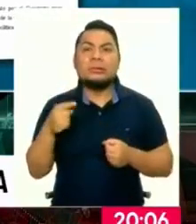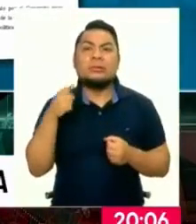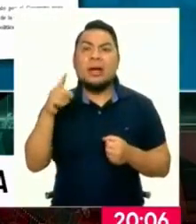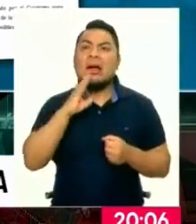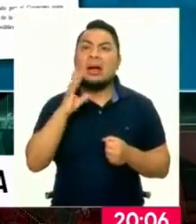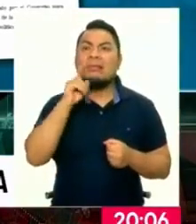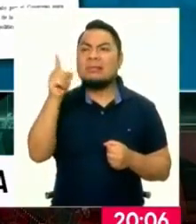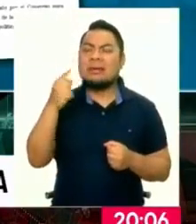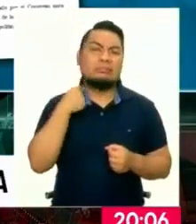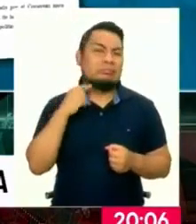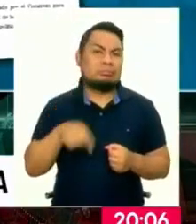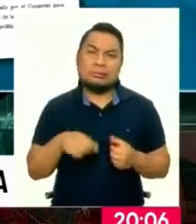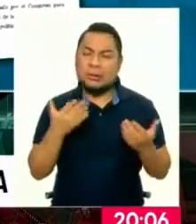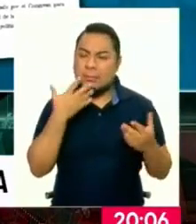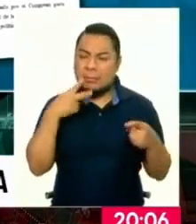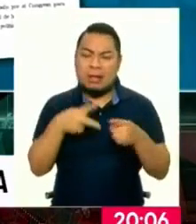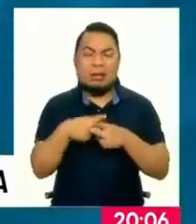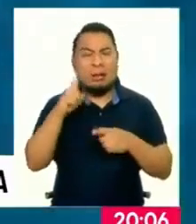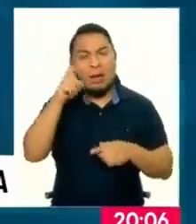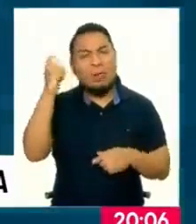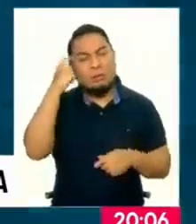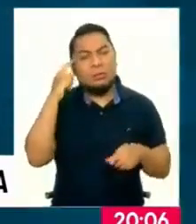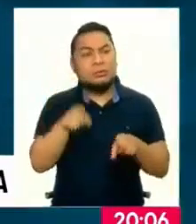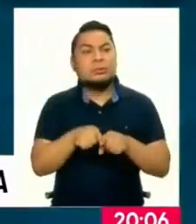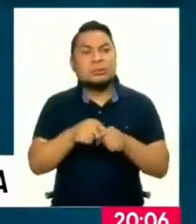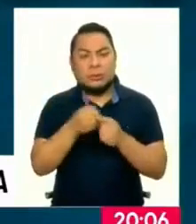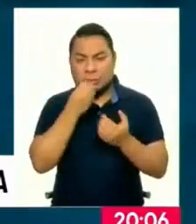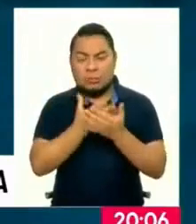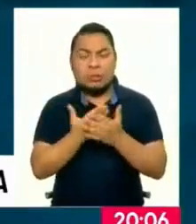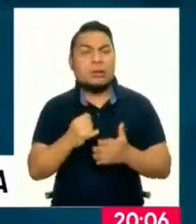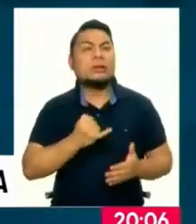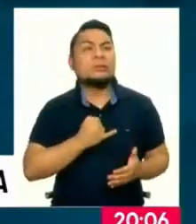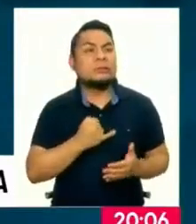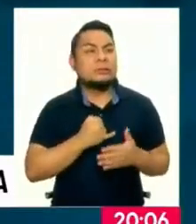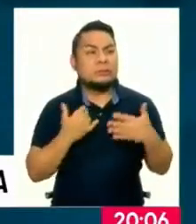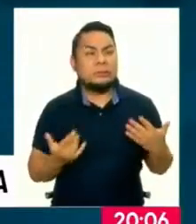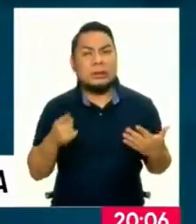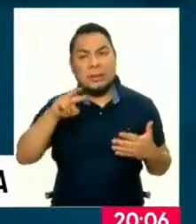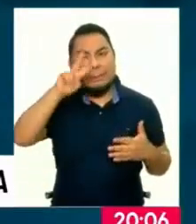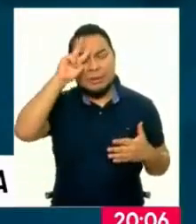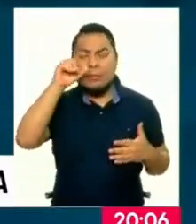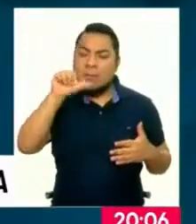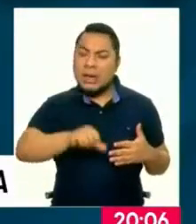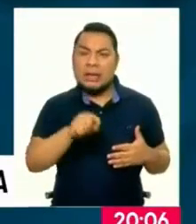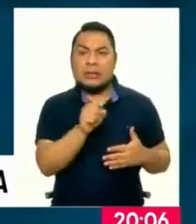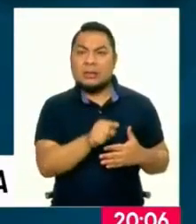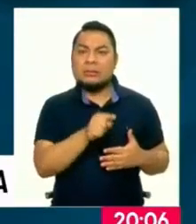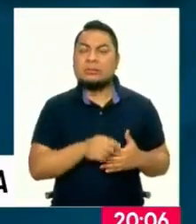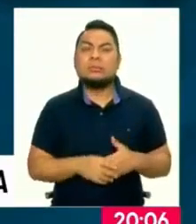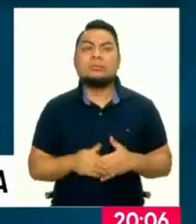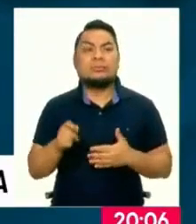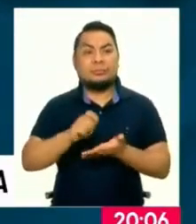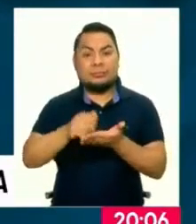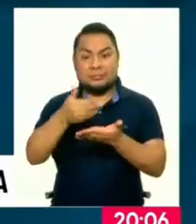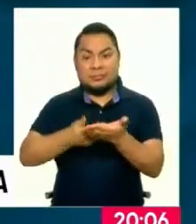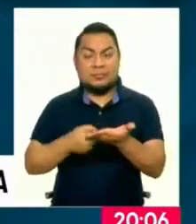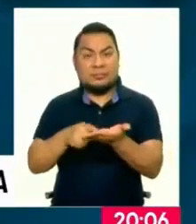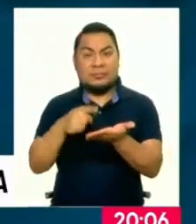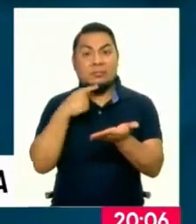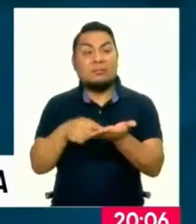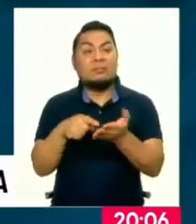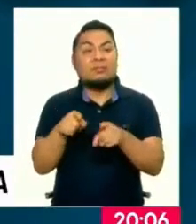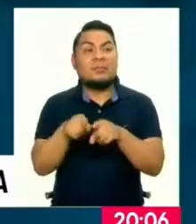seriamente, dice este escrito, la política exterior y la buena imagen del Perú. Líneas más abajo también